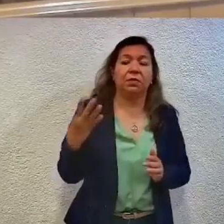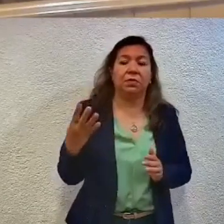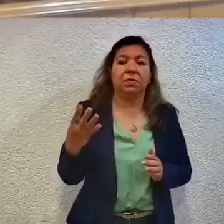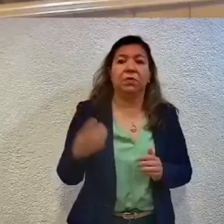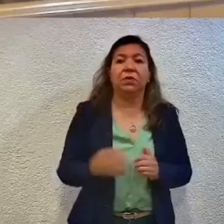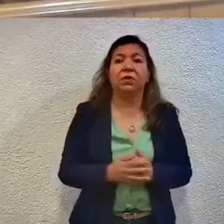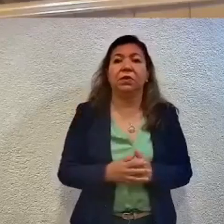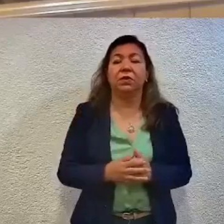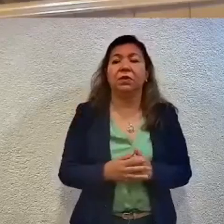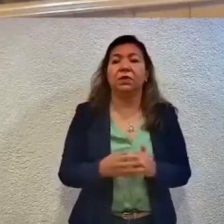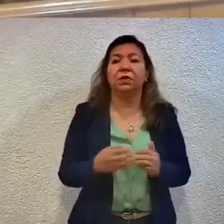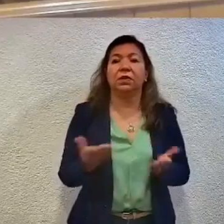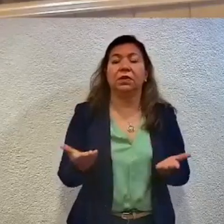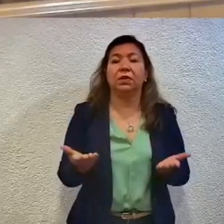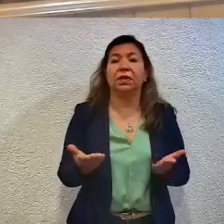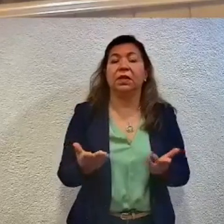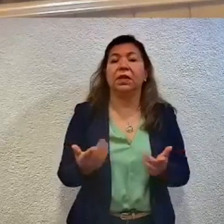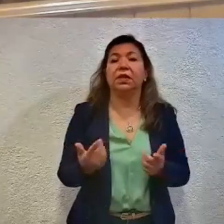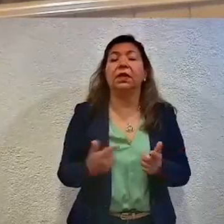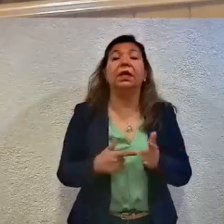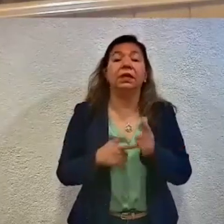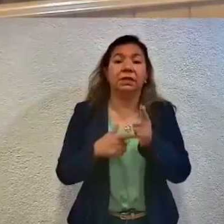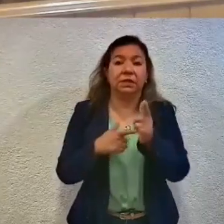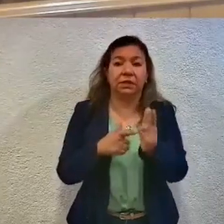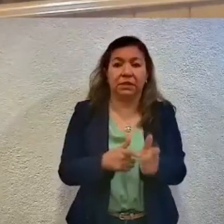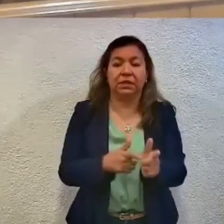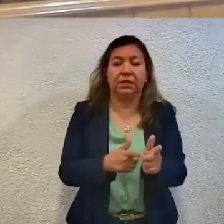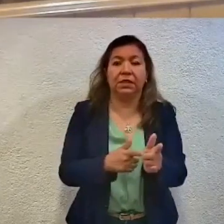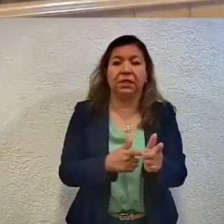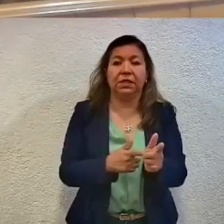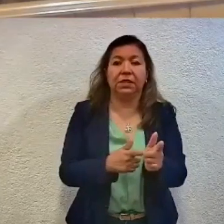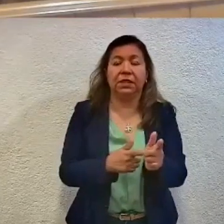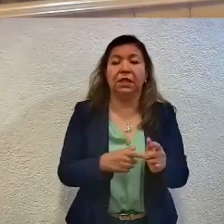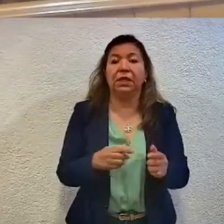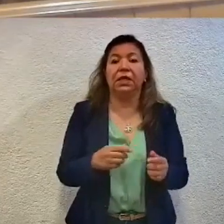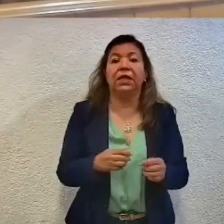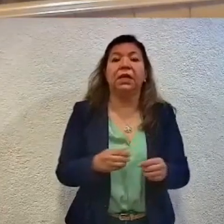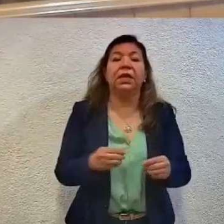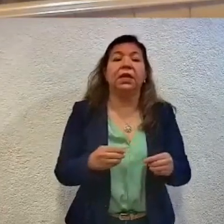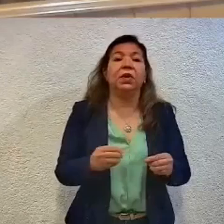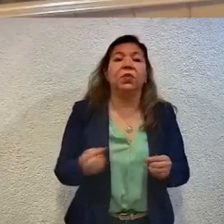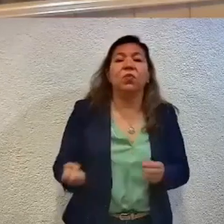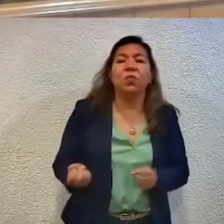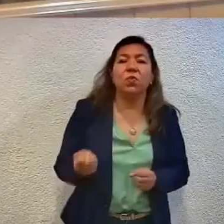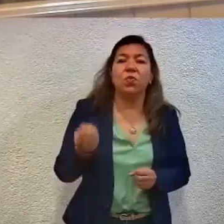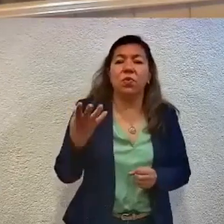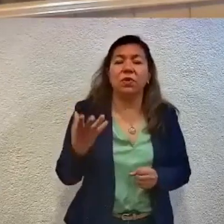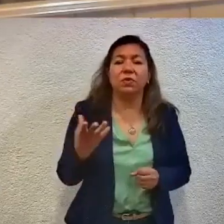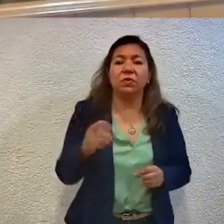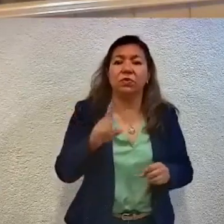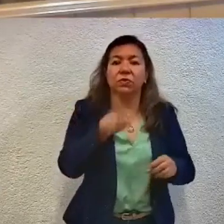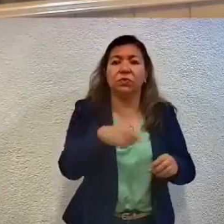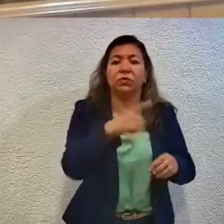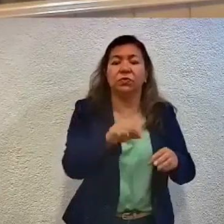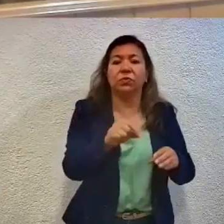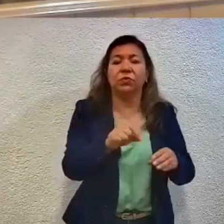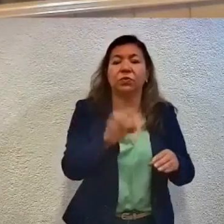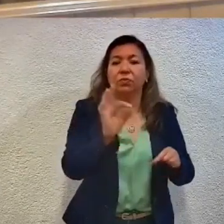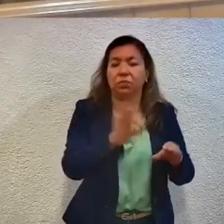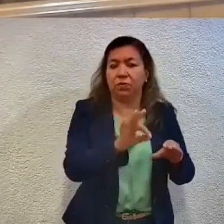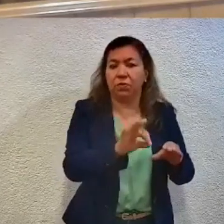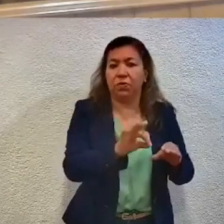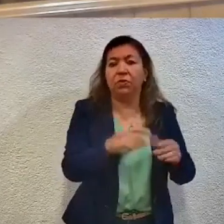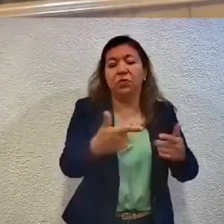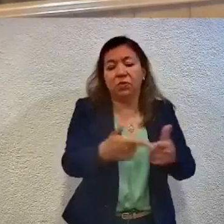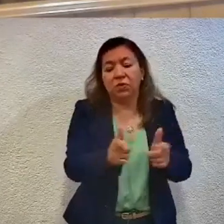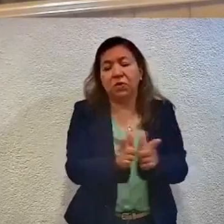27/SE/04-06-2024, siendo que su petición iba encaminada a que se le tomaran en cuenta la totalidad de sufragios que fueron